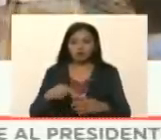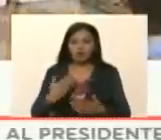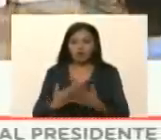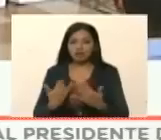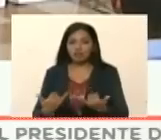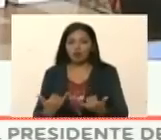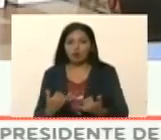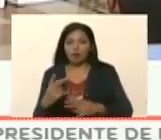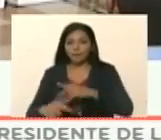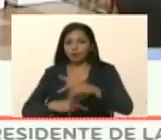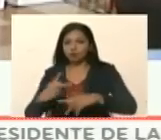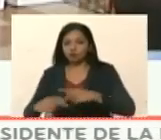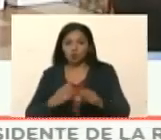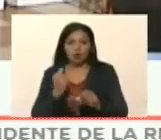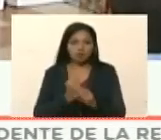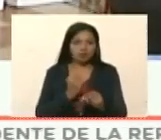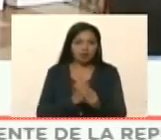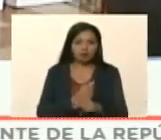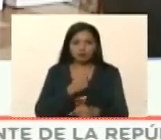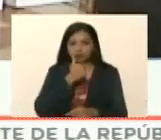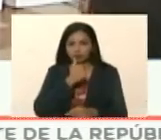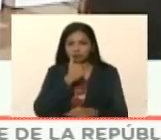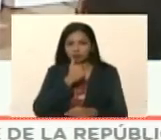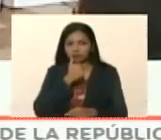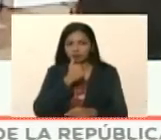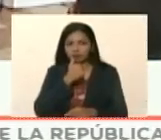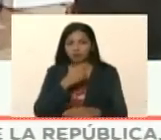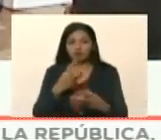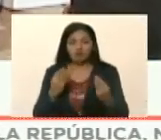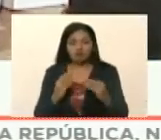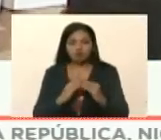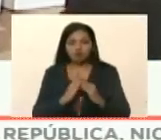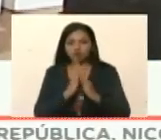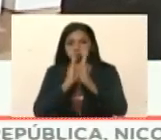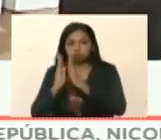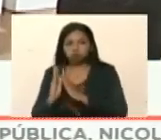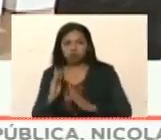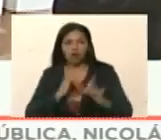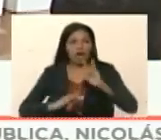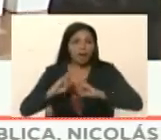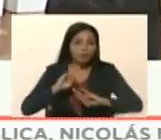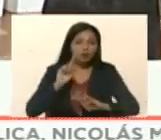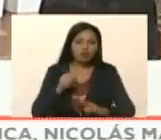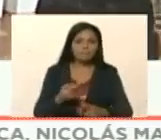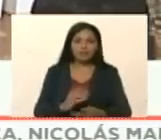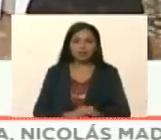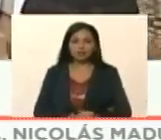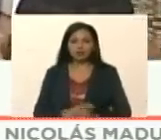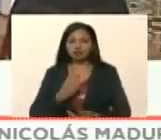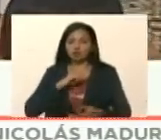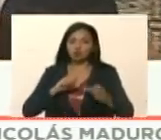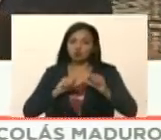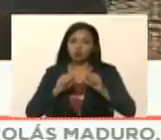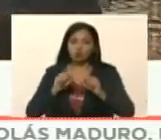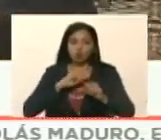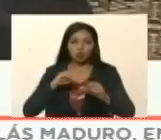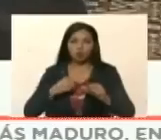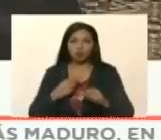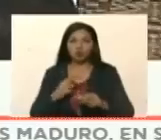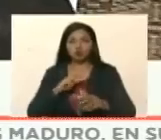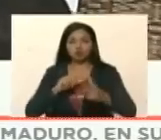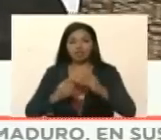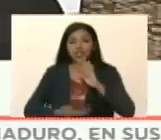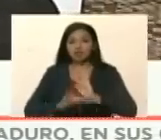vanguardia de la producción, del trabajo, con mucha disciplina, con mucho amor. Así debemos continuar. Por eso es